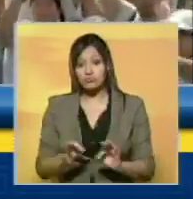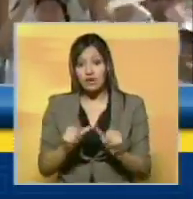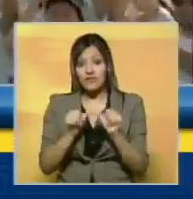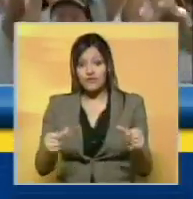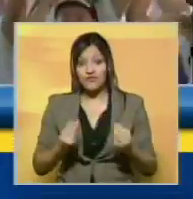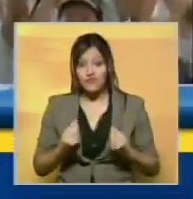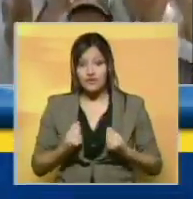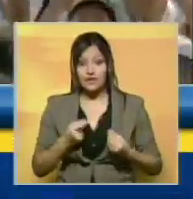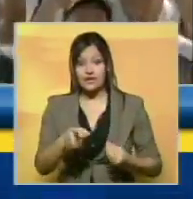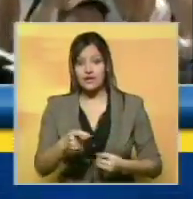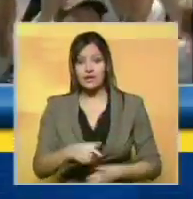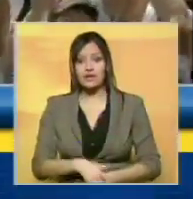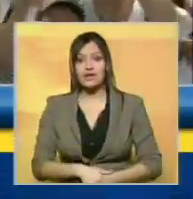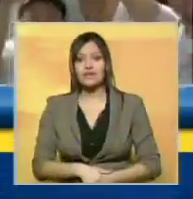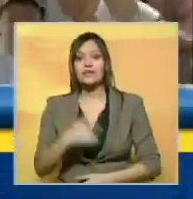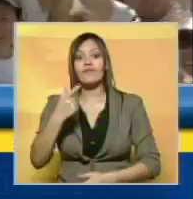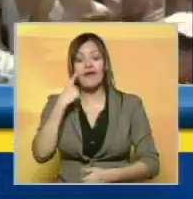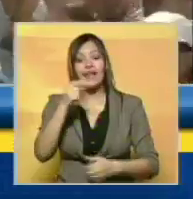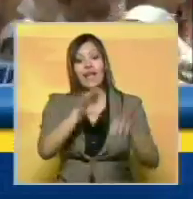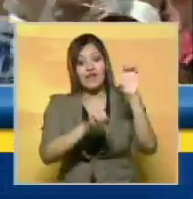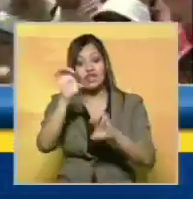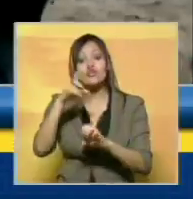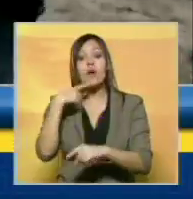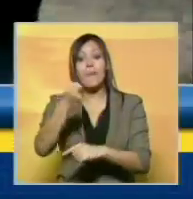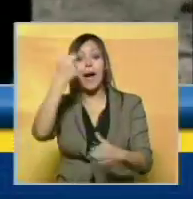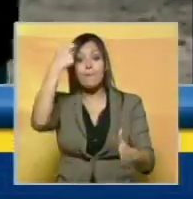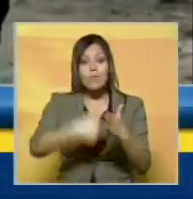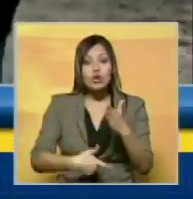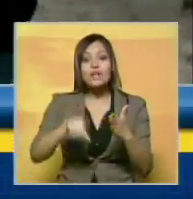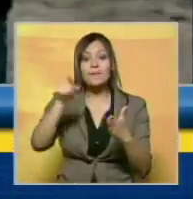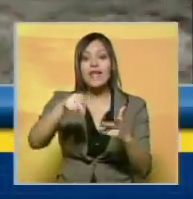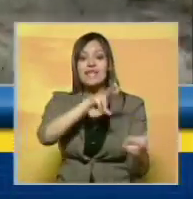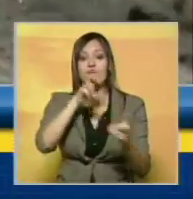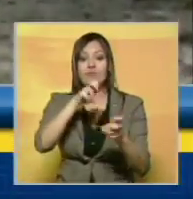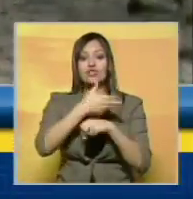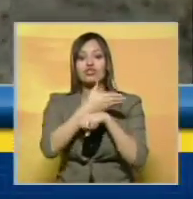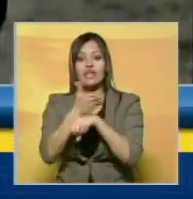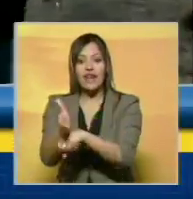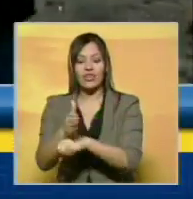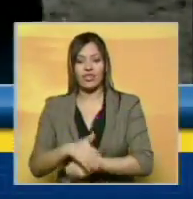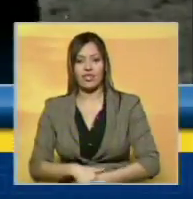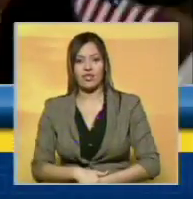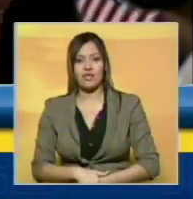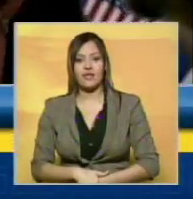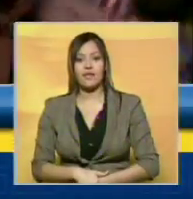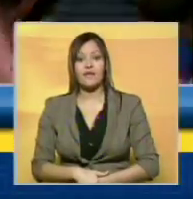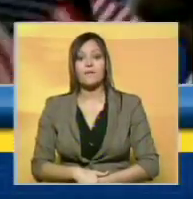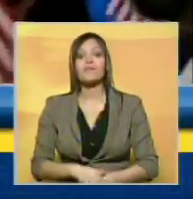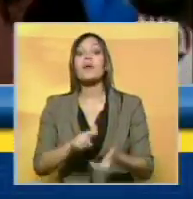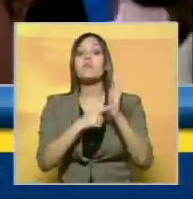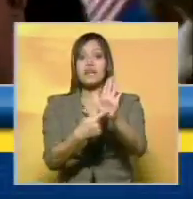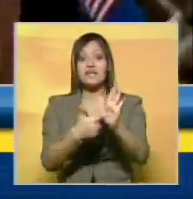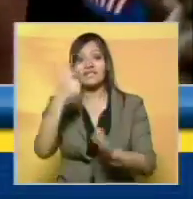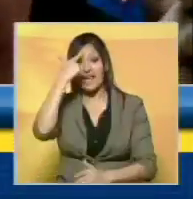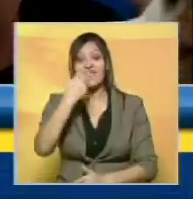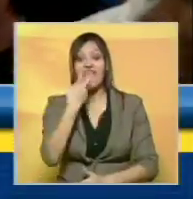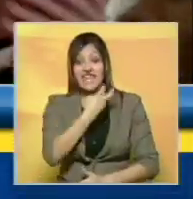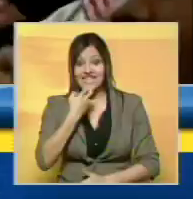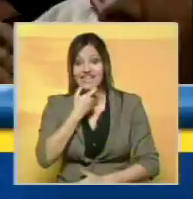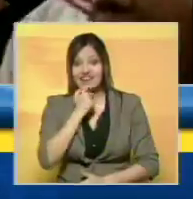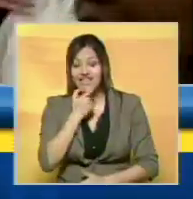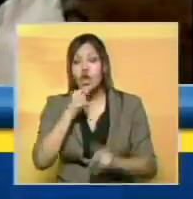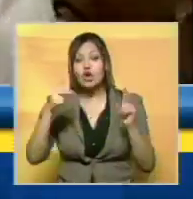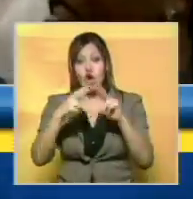si pasan una revisión de antecedentes, pagan multas e impuestos atrasados. Demuestran que si saben inglés y conocen